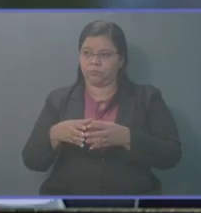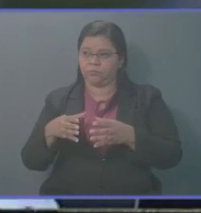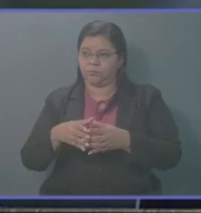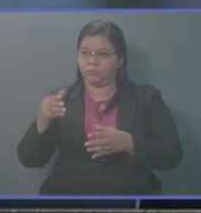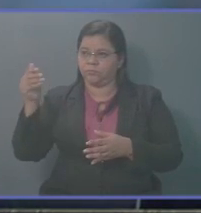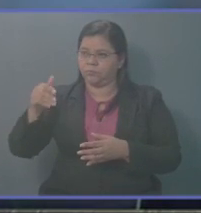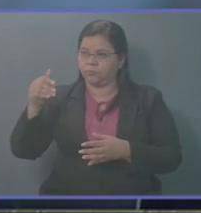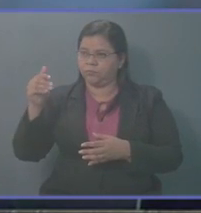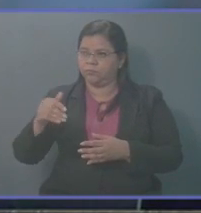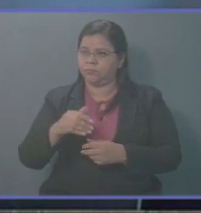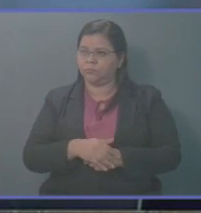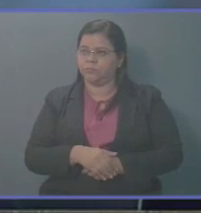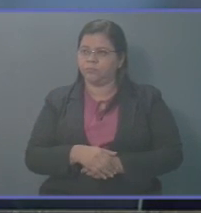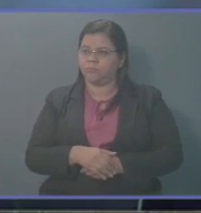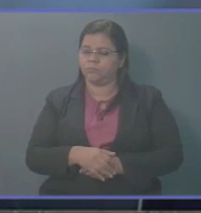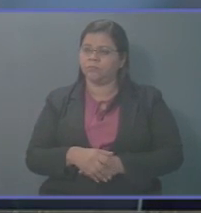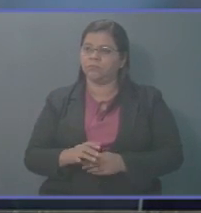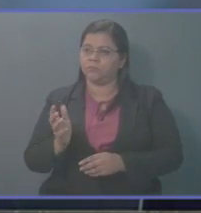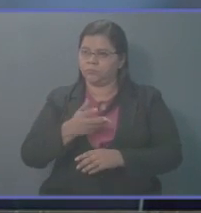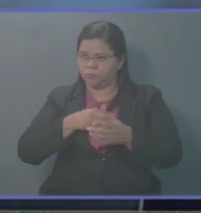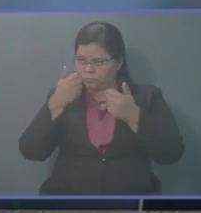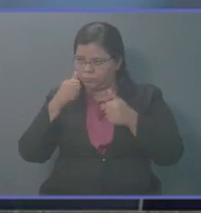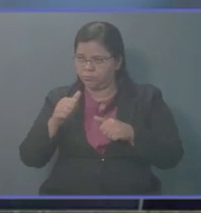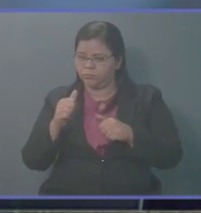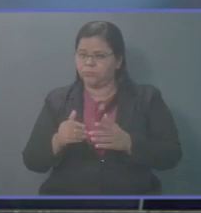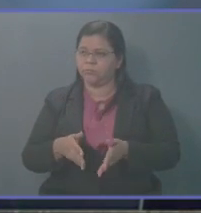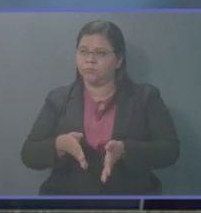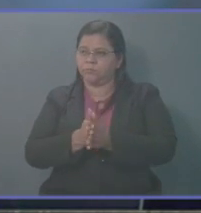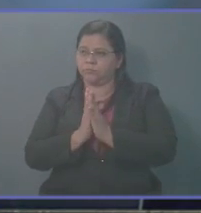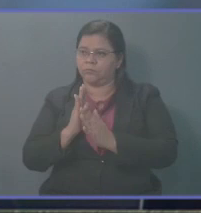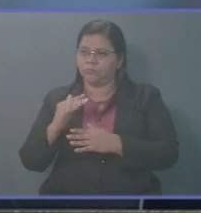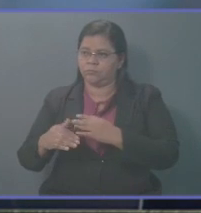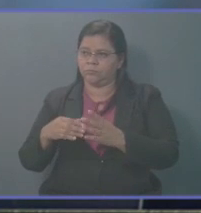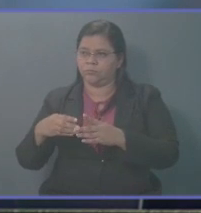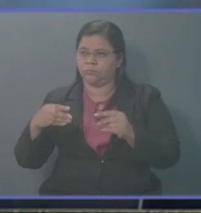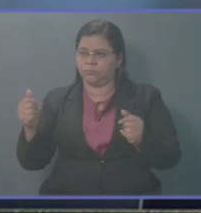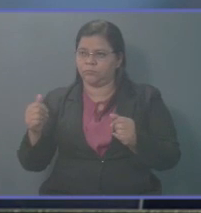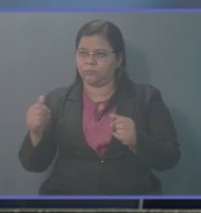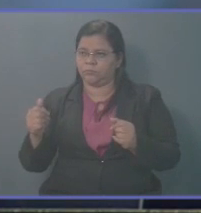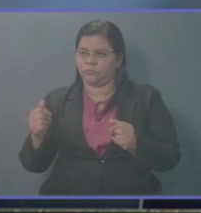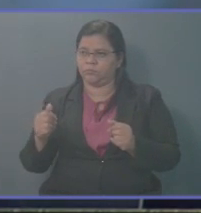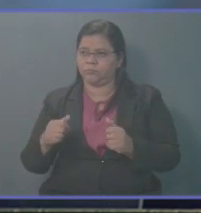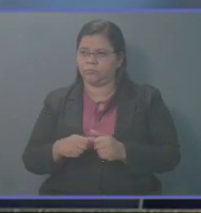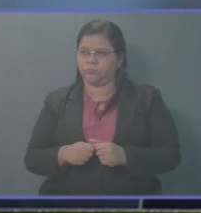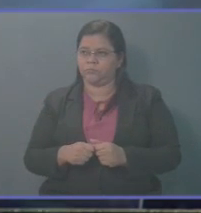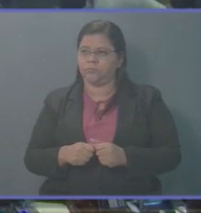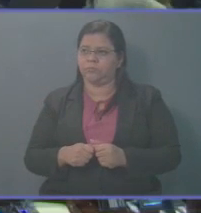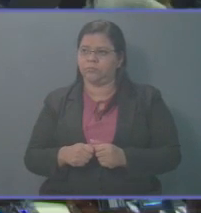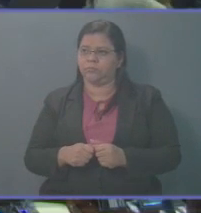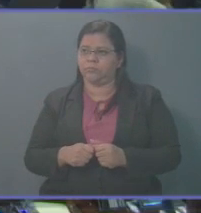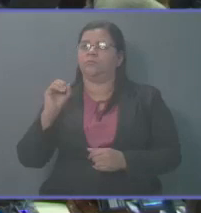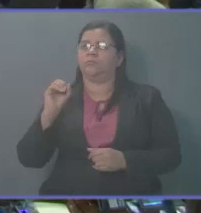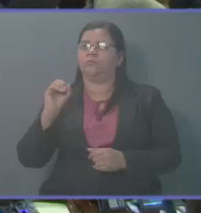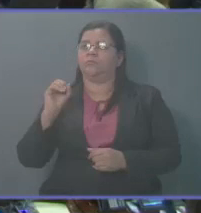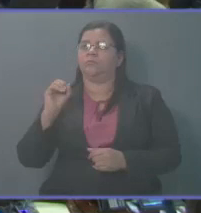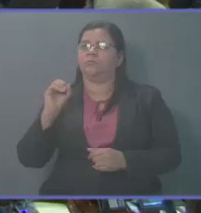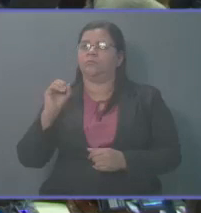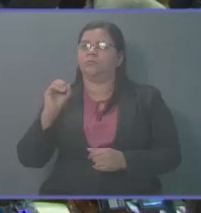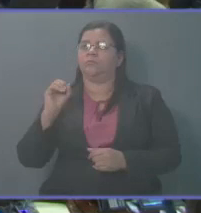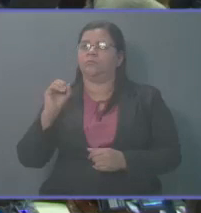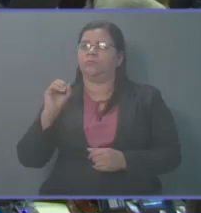Educación, y acordamos que se solicite la dispensa de trámites. Ok, le vamos a ceder a la comisión, pasa a la